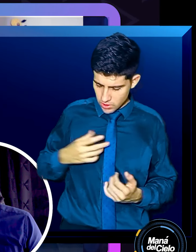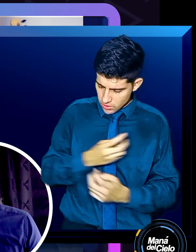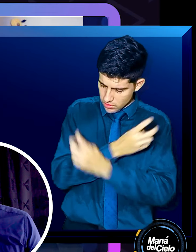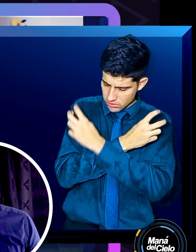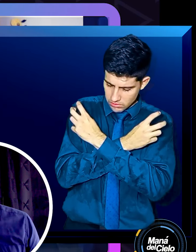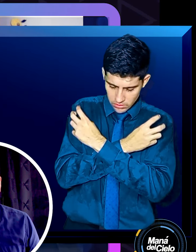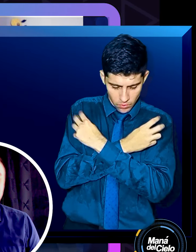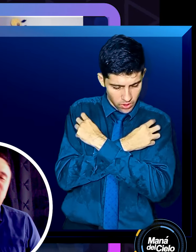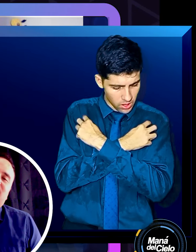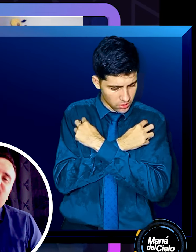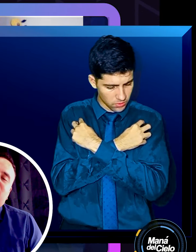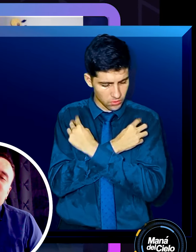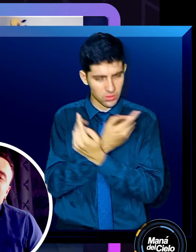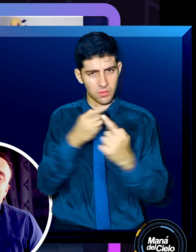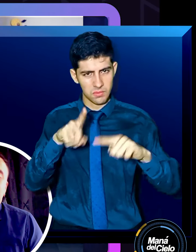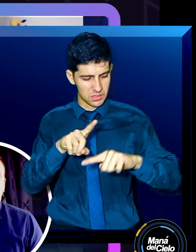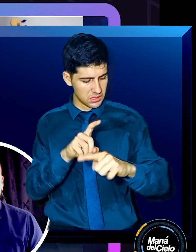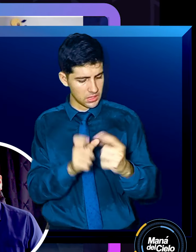como nosotros.